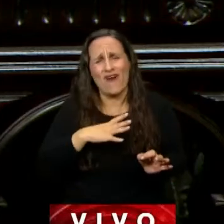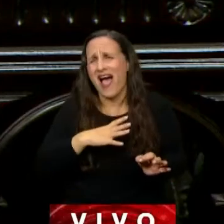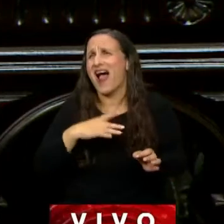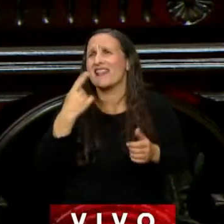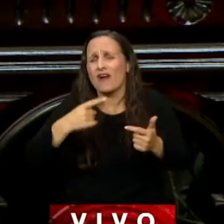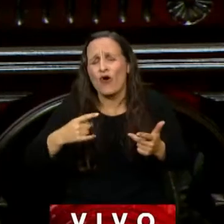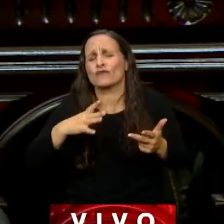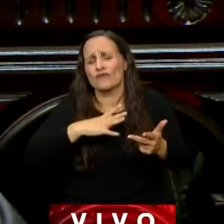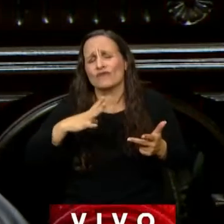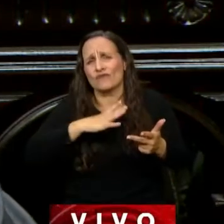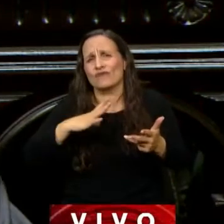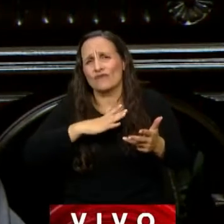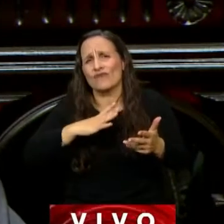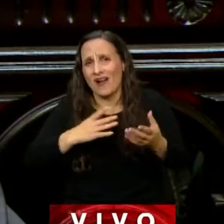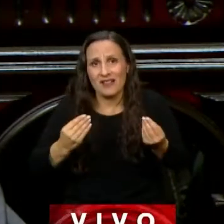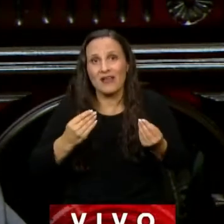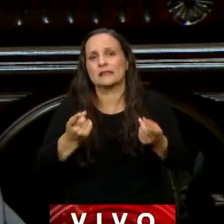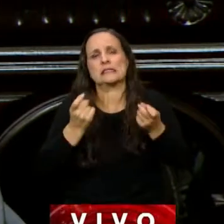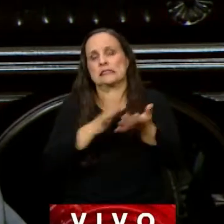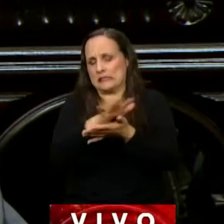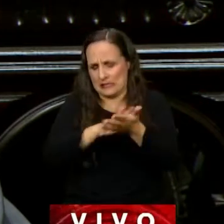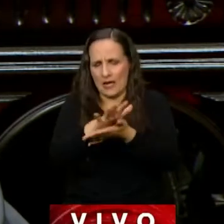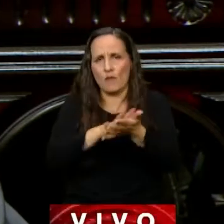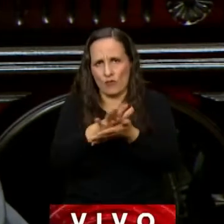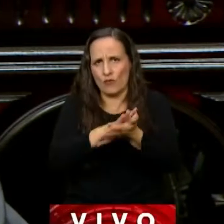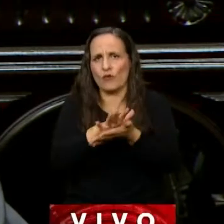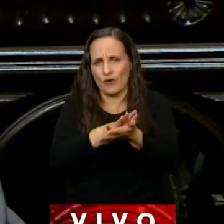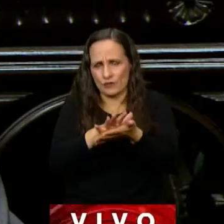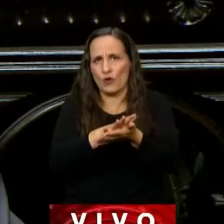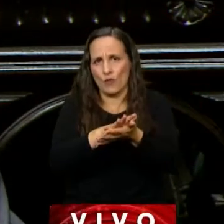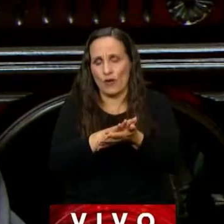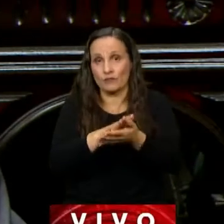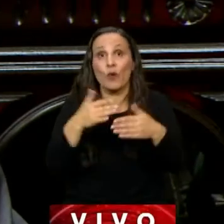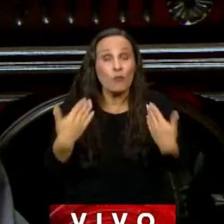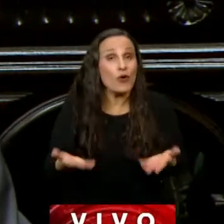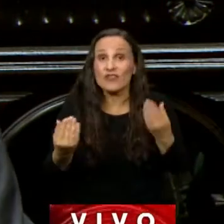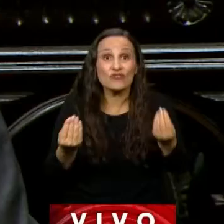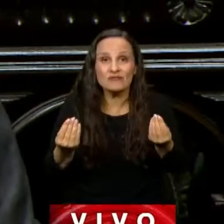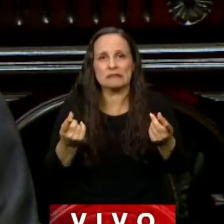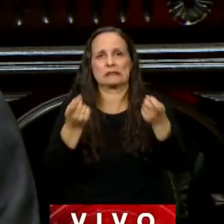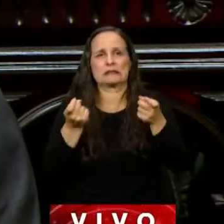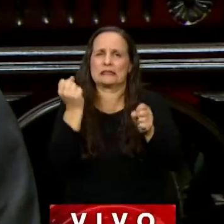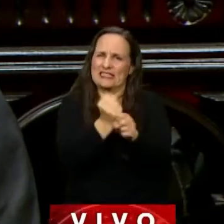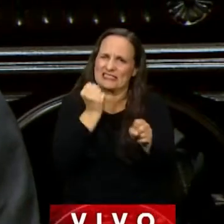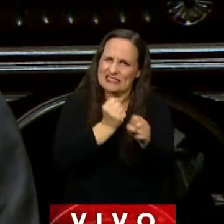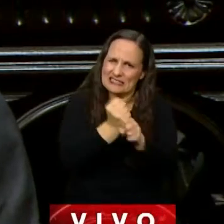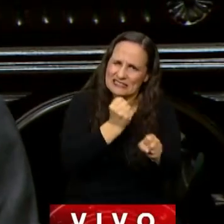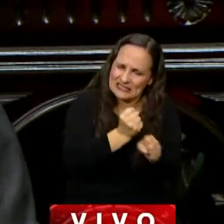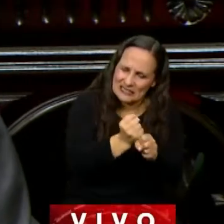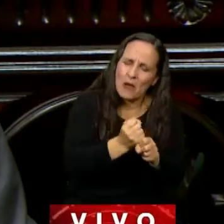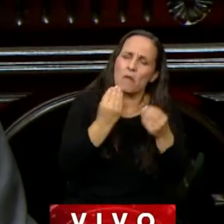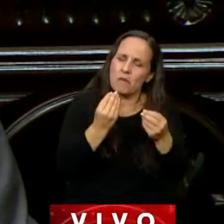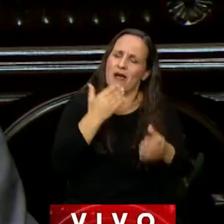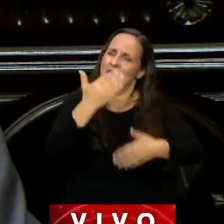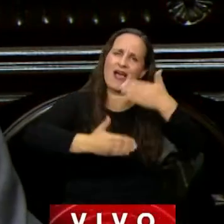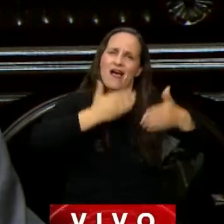tenemos por delante y que es necesario resolver y que por eso hay que trabajar mucho para ir avanzando en esa